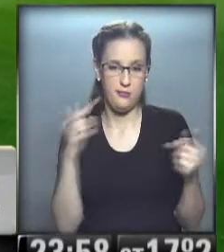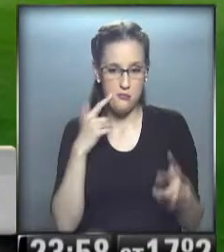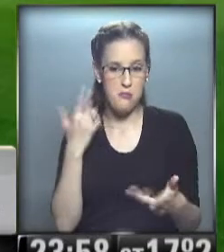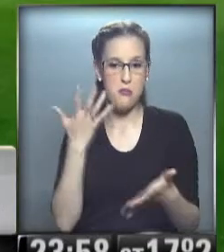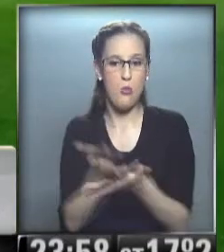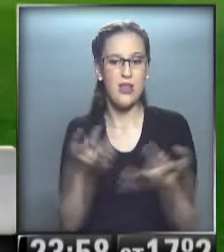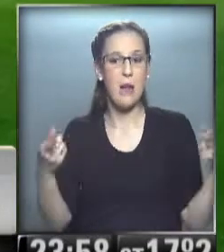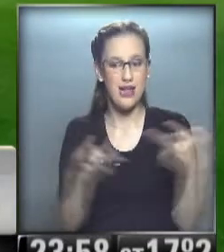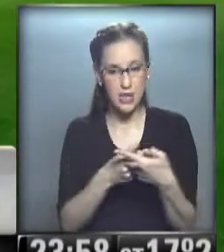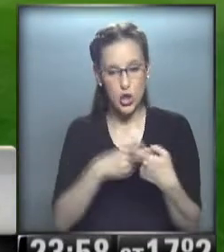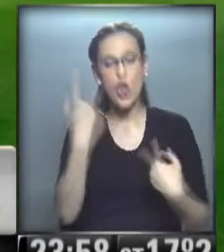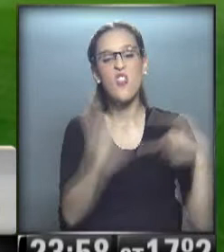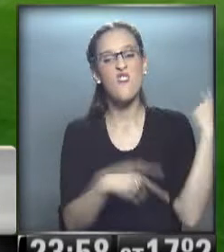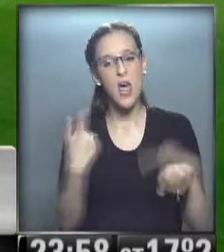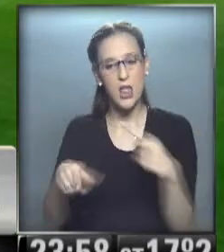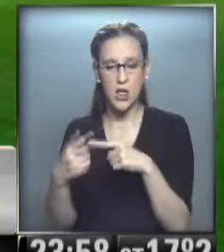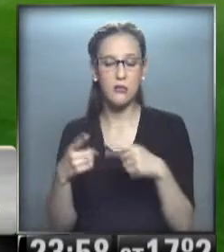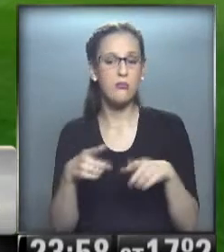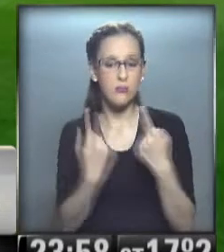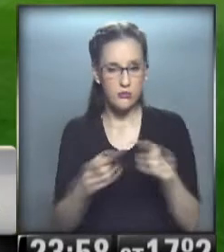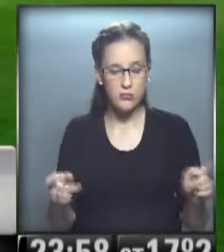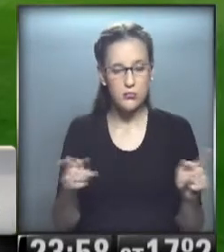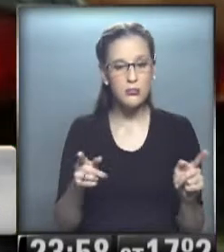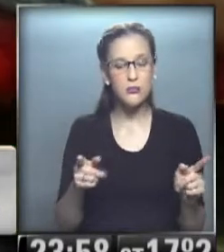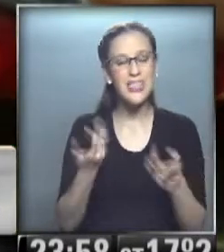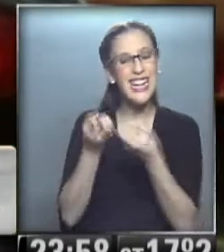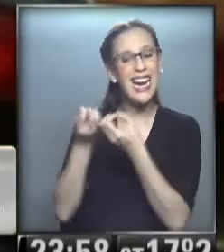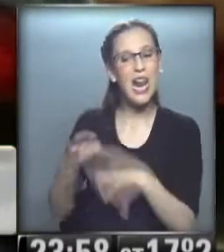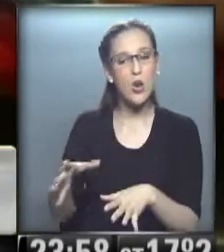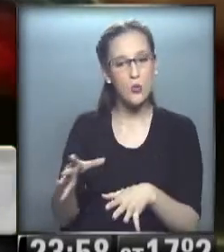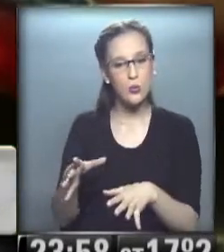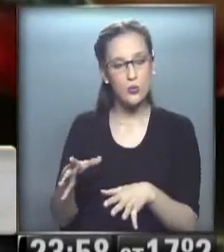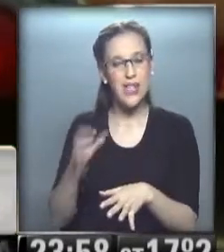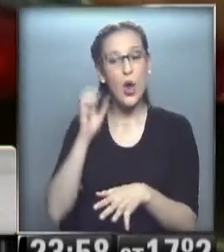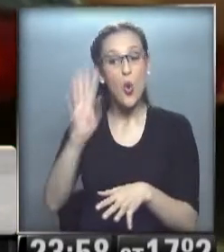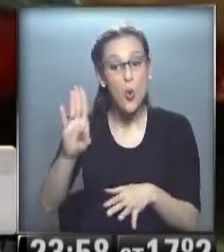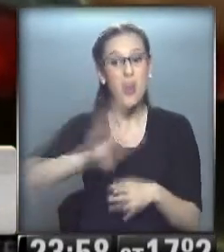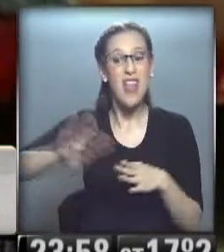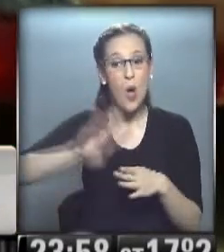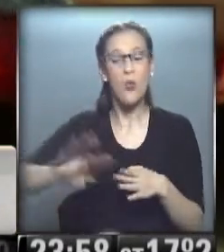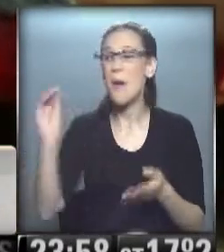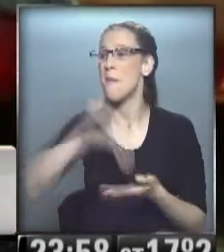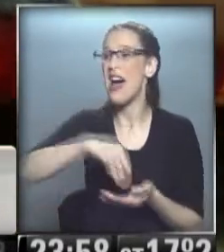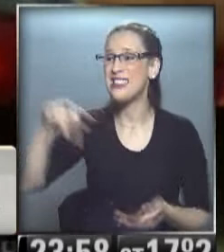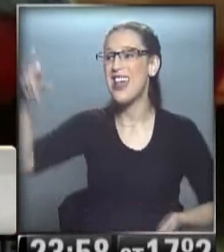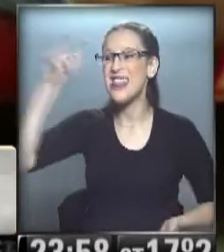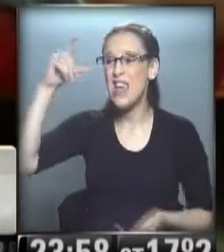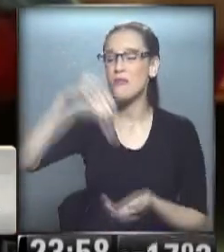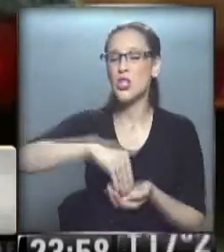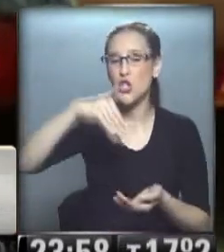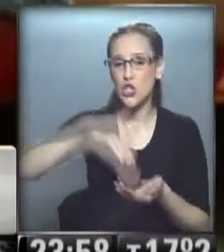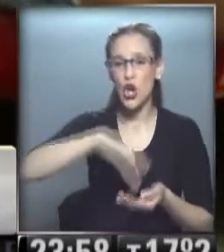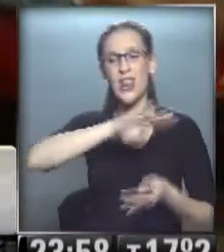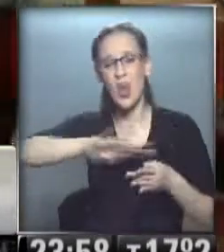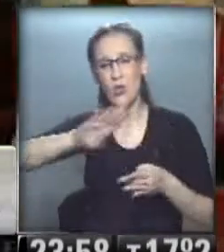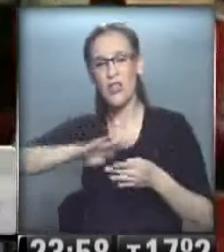salido distintas cuestiones a la luz. Entre ellas la renuncia de Lerche, que el club le debe más de 10 millones a muchos futbolistas que han pasado por la institución y